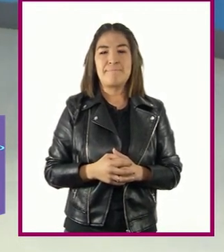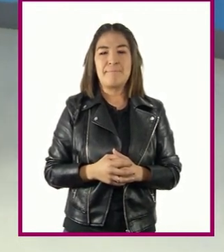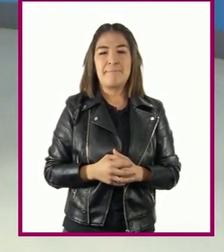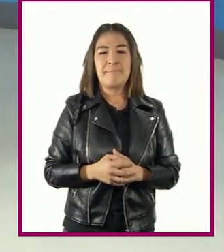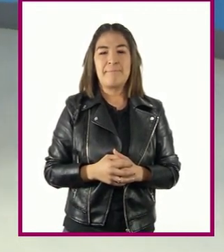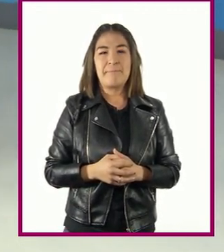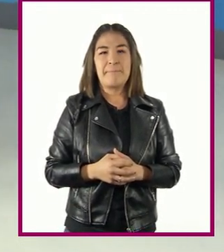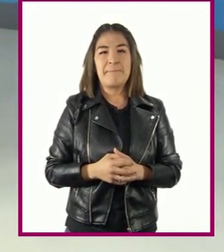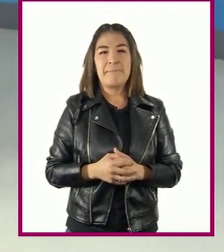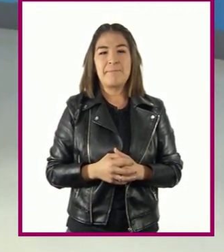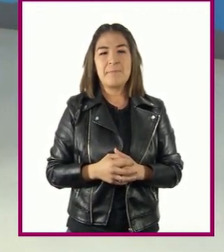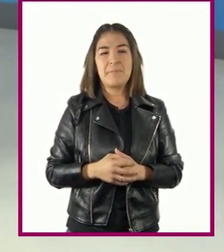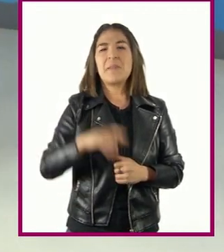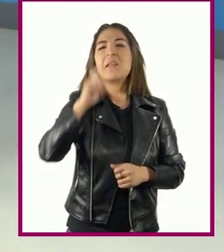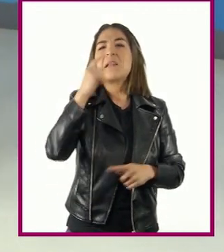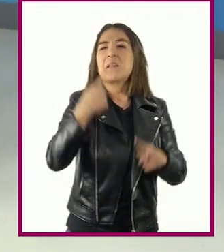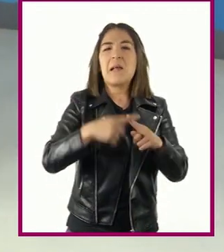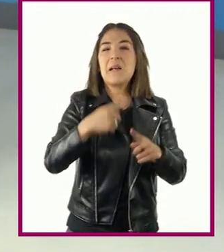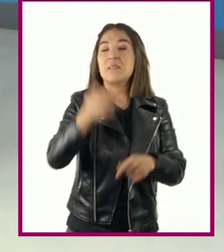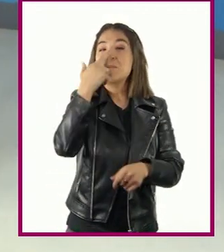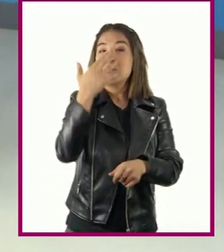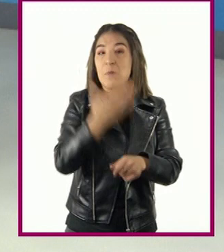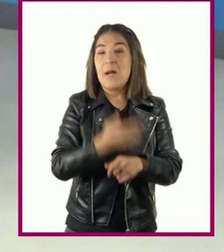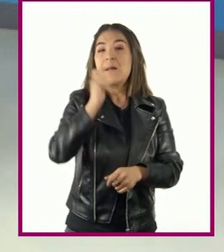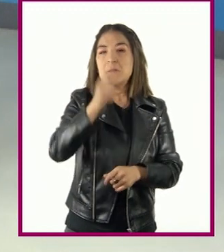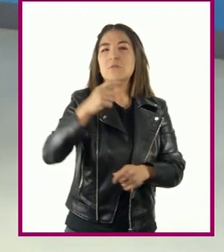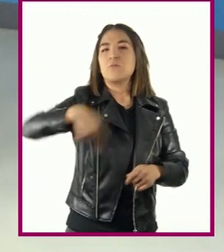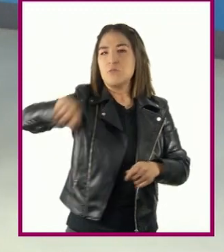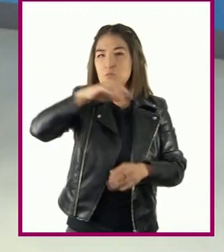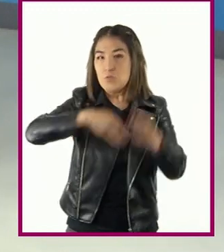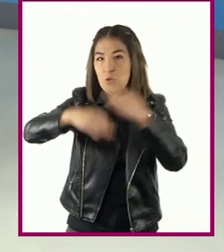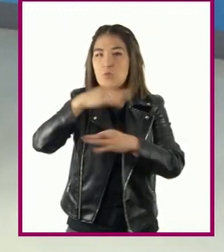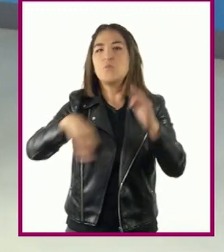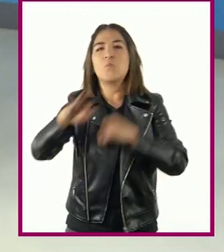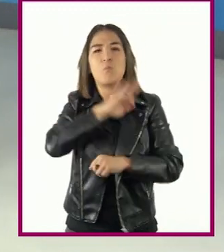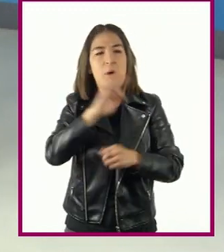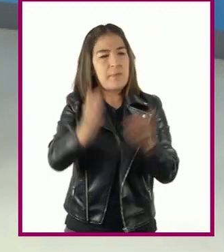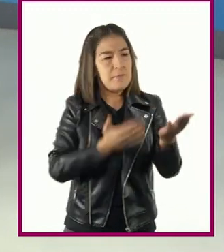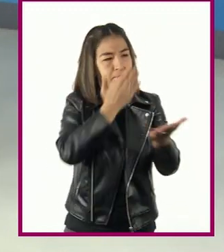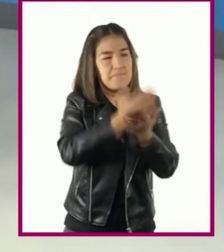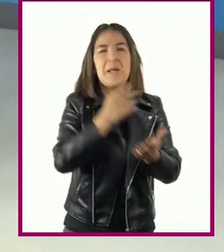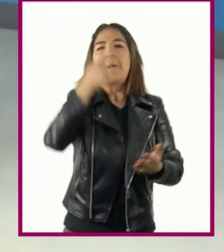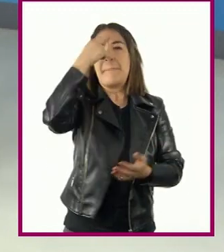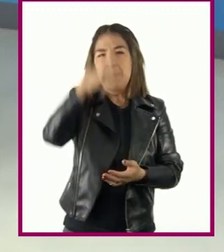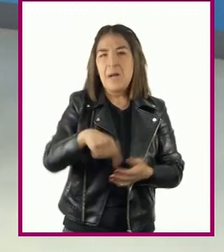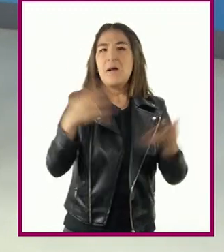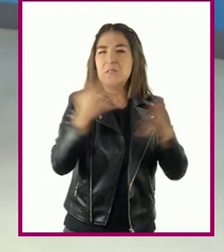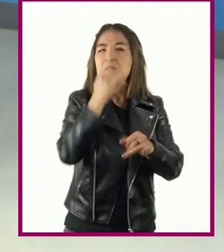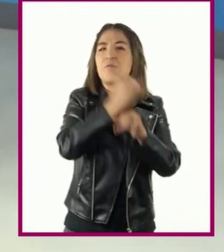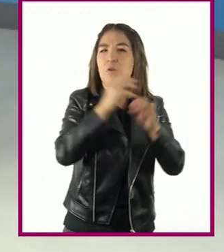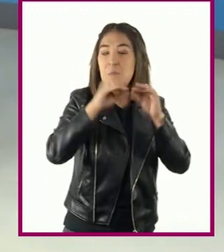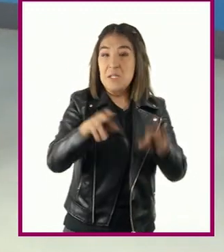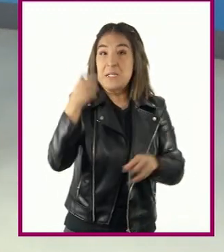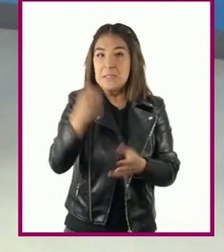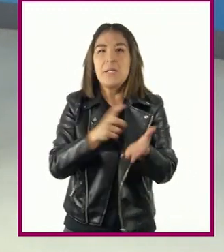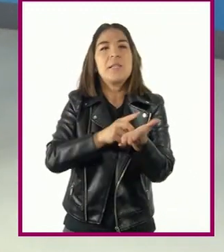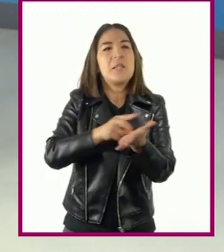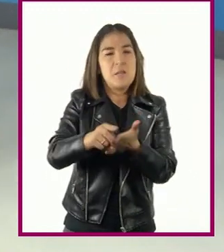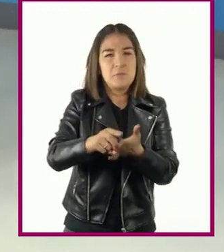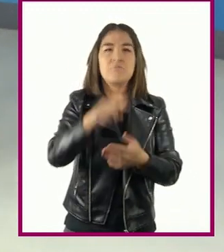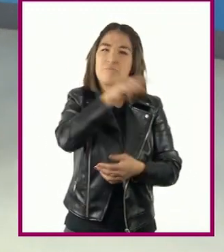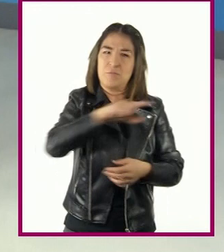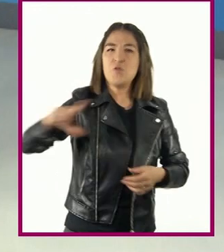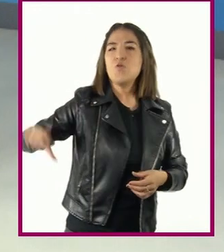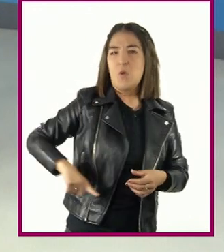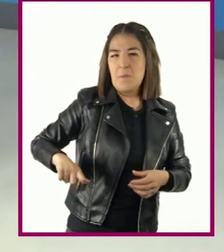Personales. La responsabilidad de que podamos ejercer este derecho es de las autoridades e